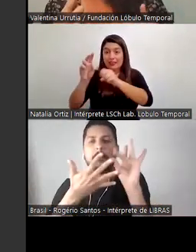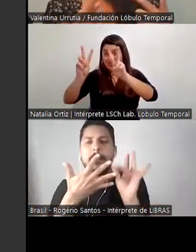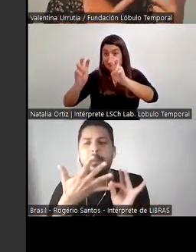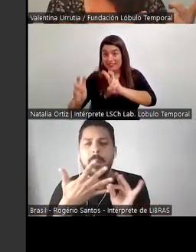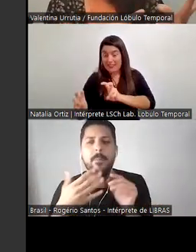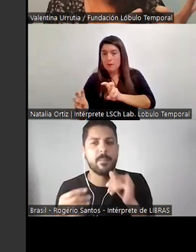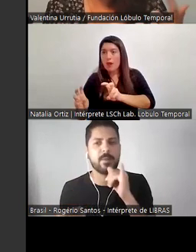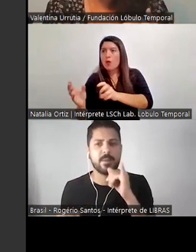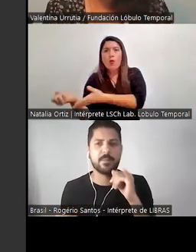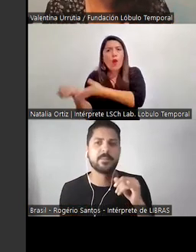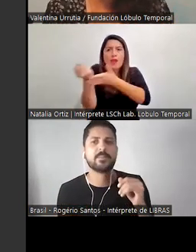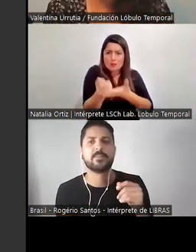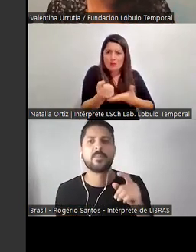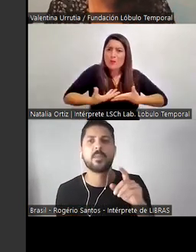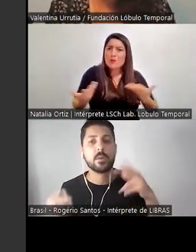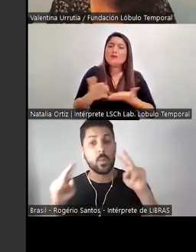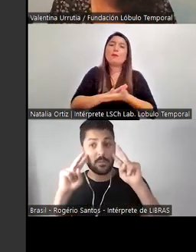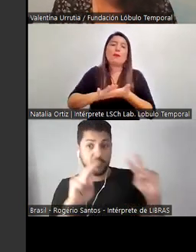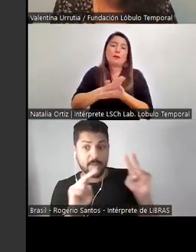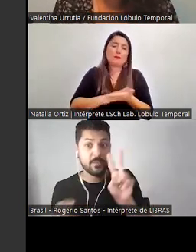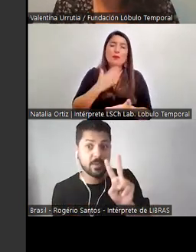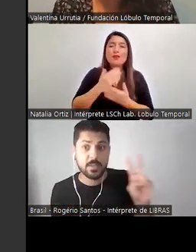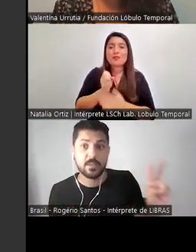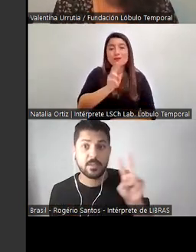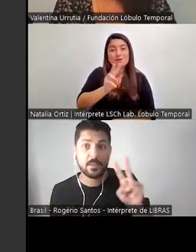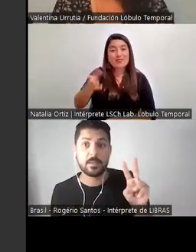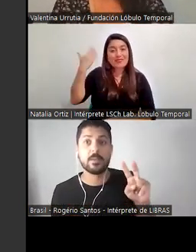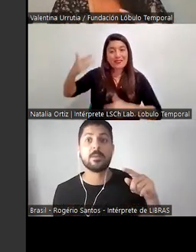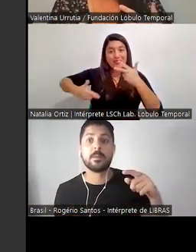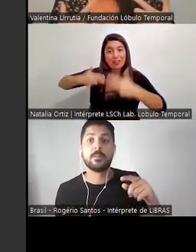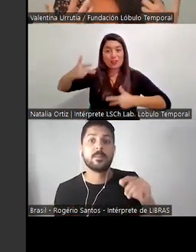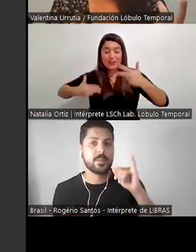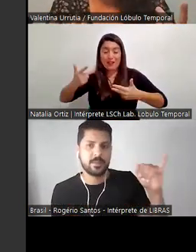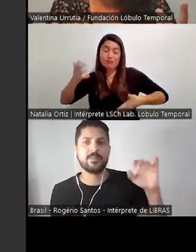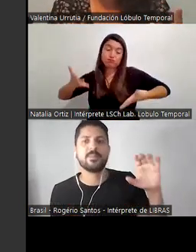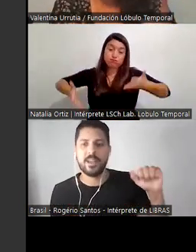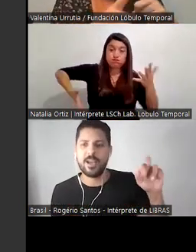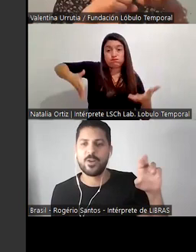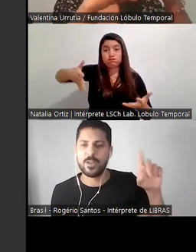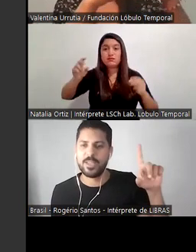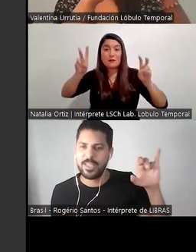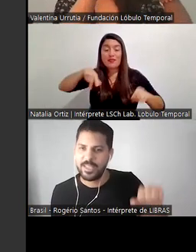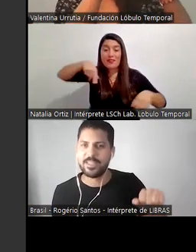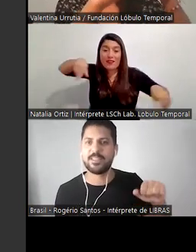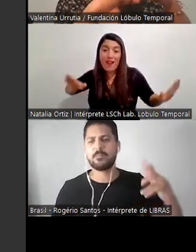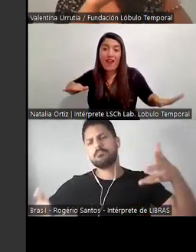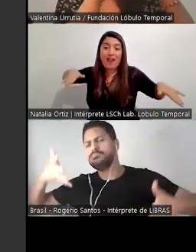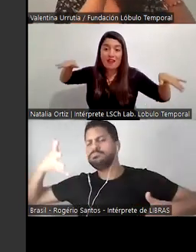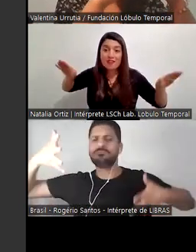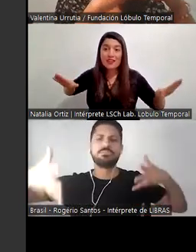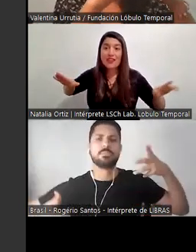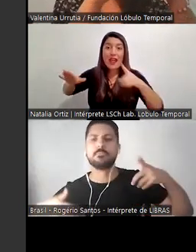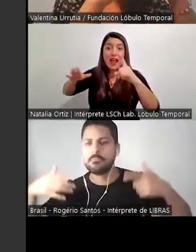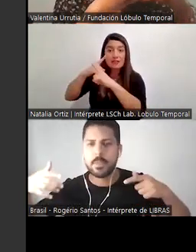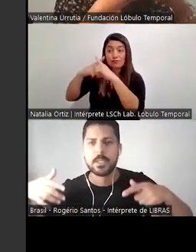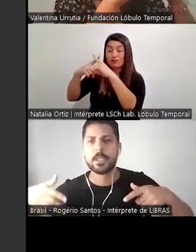ejemplo, cuando mirábamos el vernáculo visual, ¿verdad?, que presentaba Carolina, respecto del ave, ¿cierto?, que está este elemento